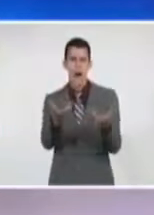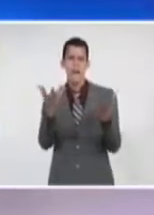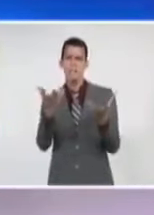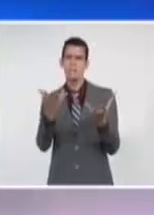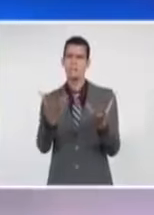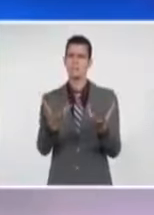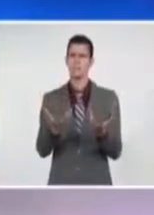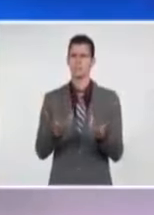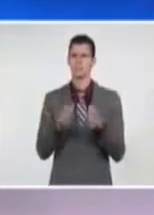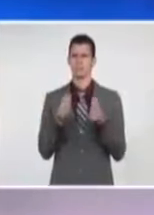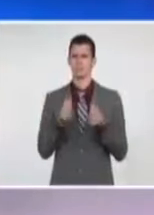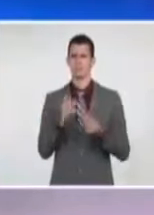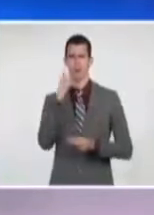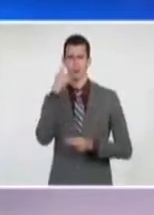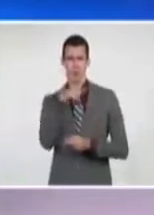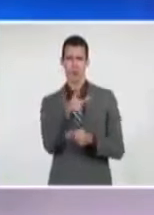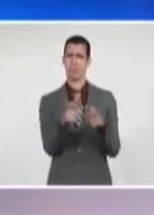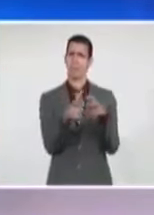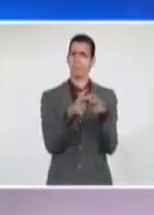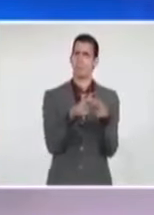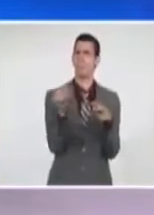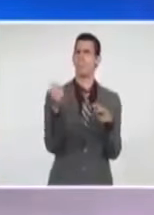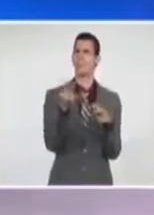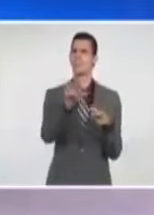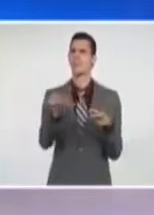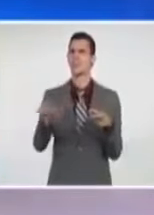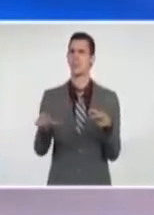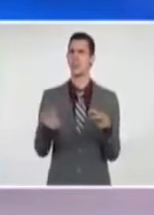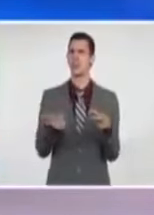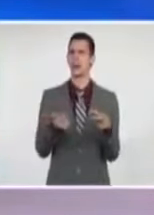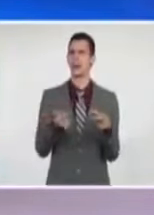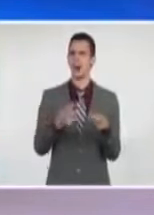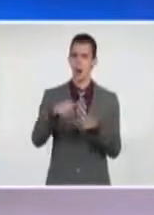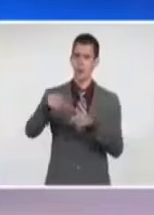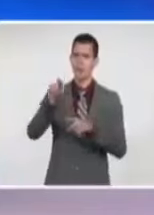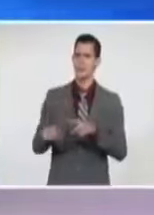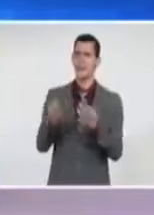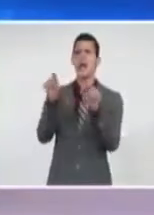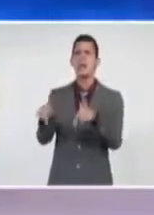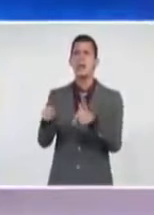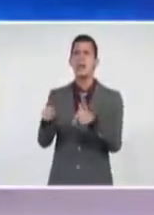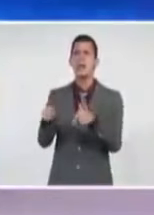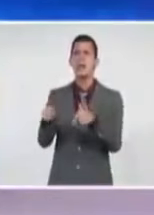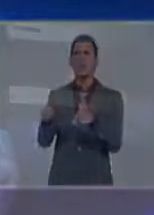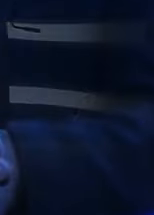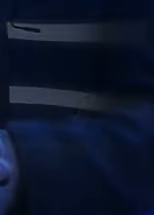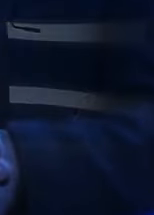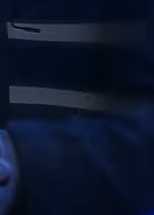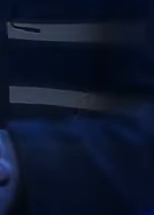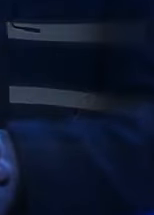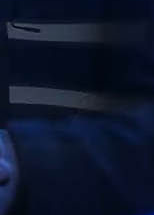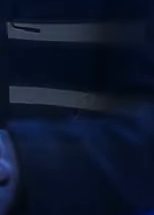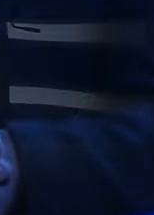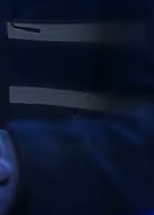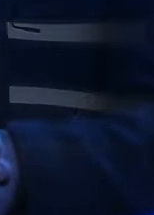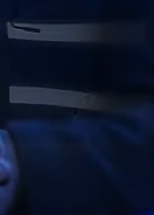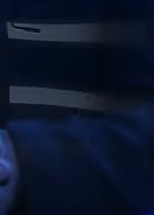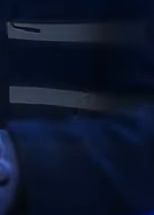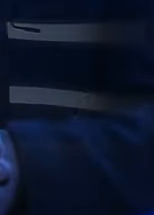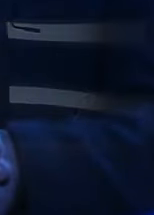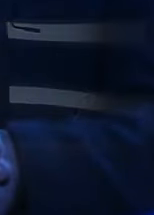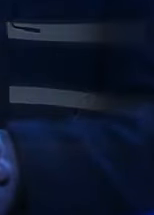fueron las que promovieron todo esto segundo no existe tal clamor popular a ver ya